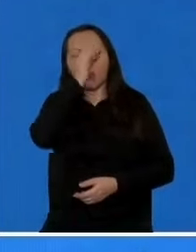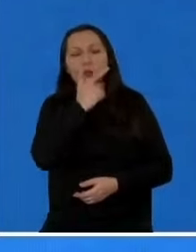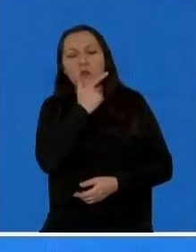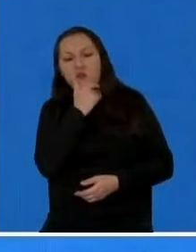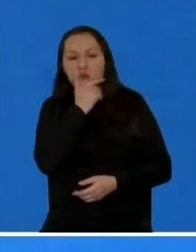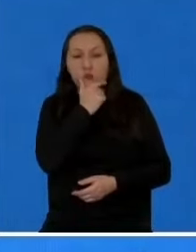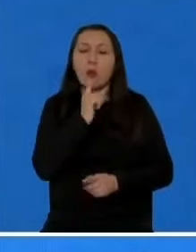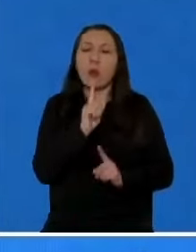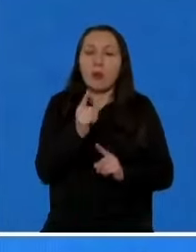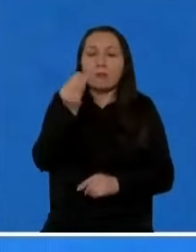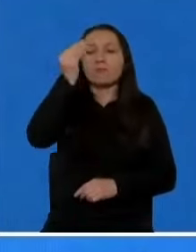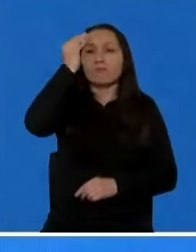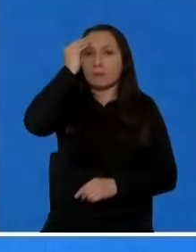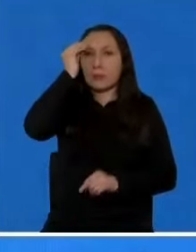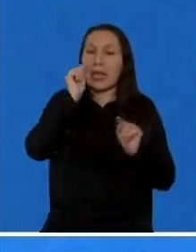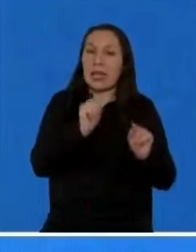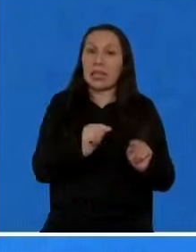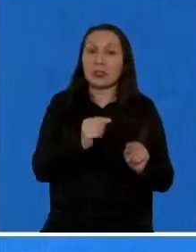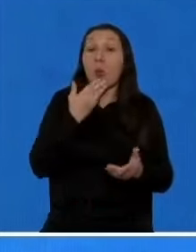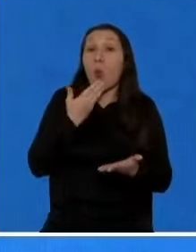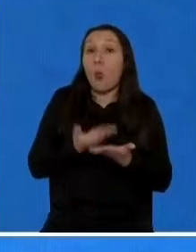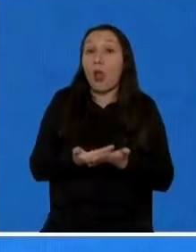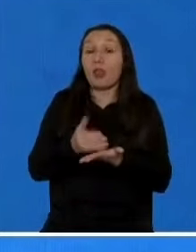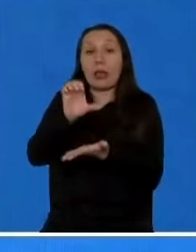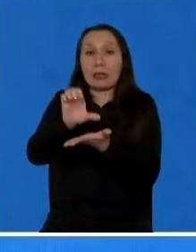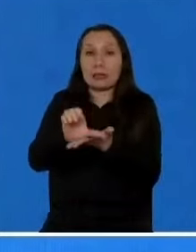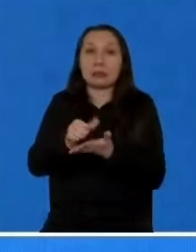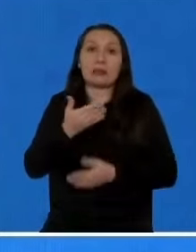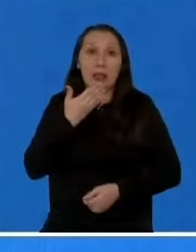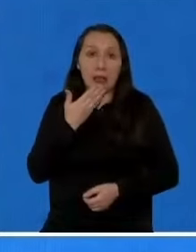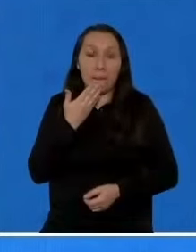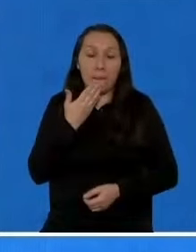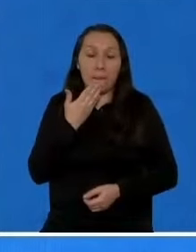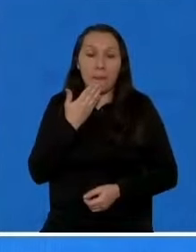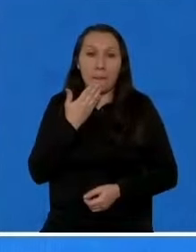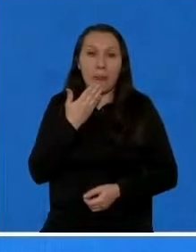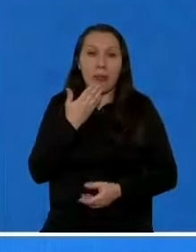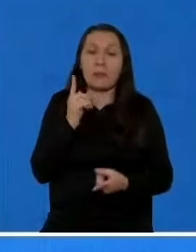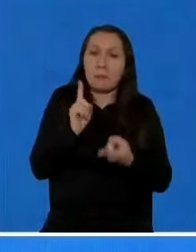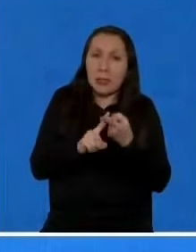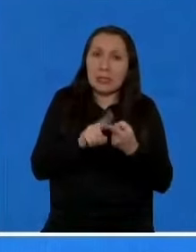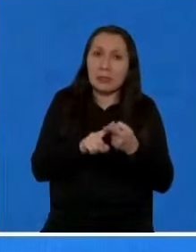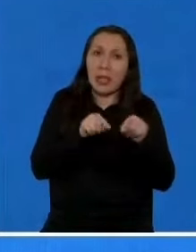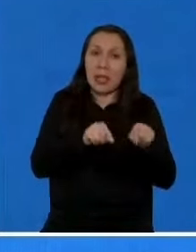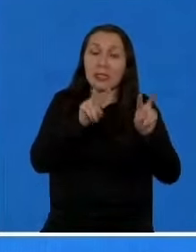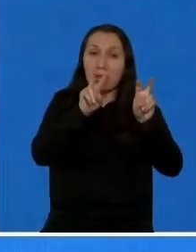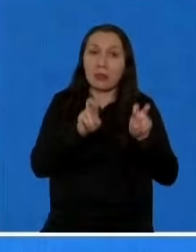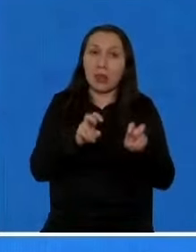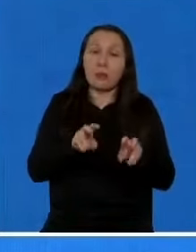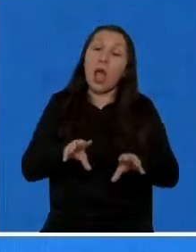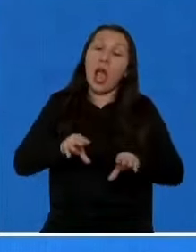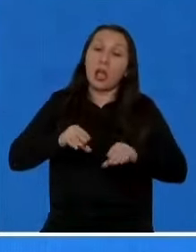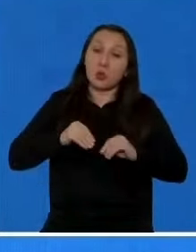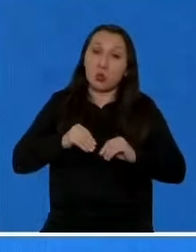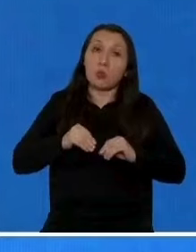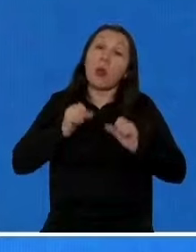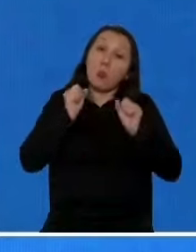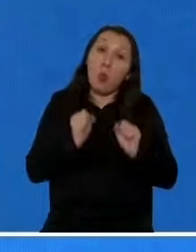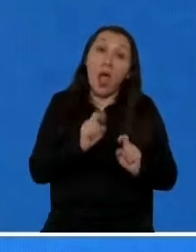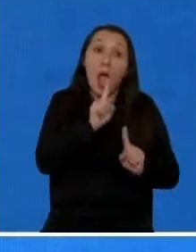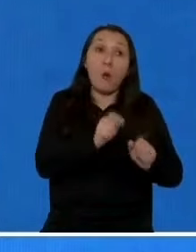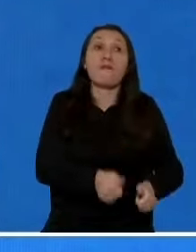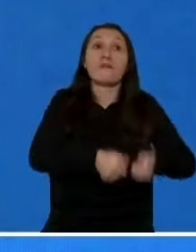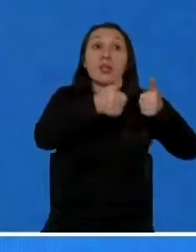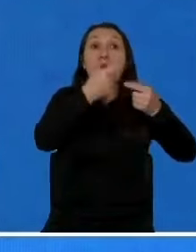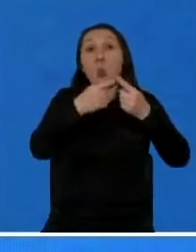que se tome en consideración aquello. Cuando el Estado también se involucra en estas materias, está asumiendo un riesgo.